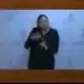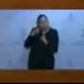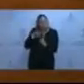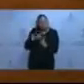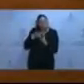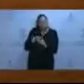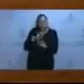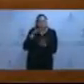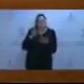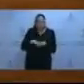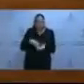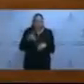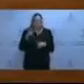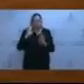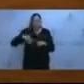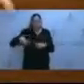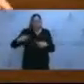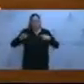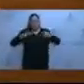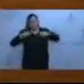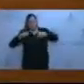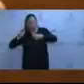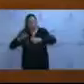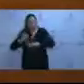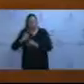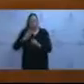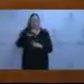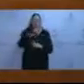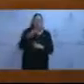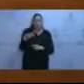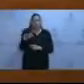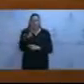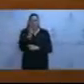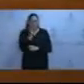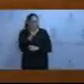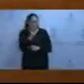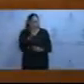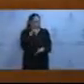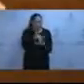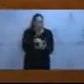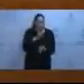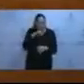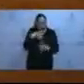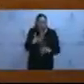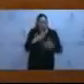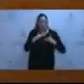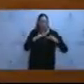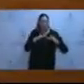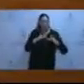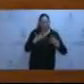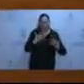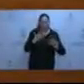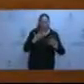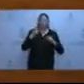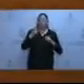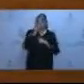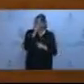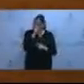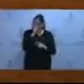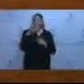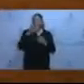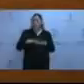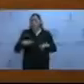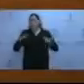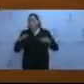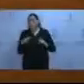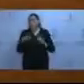que lleguen a buen término negociaciones que tiene actualmente en marcha. Quiero recordar en esta Cámara, una vez más, que